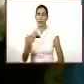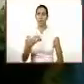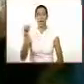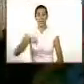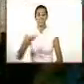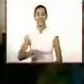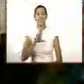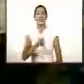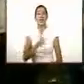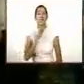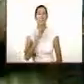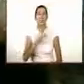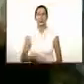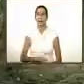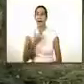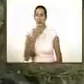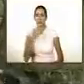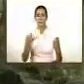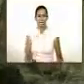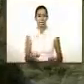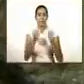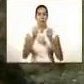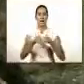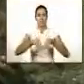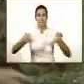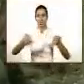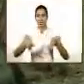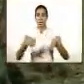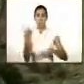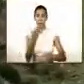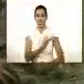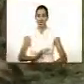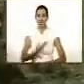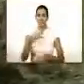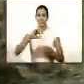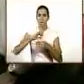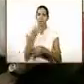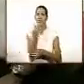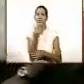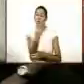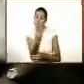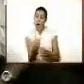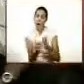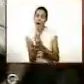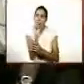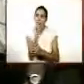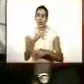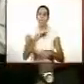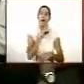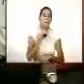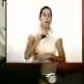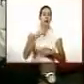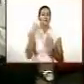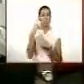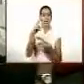pensar? En un acto simbólico por el rescate y la defensa de la tierra, los dignatarios sembraron dos árboles bautizados como rebelión y revolución,